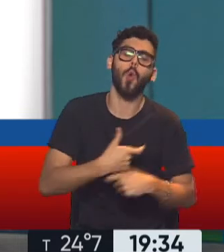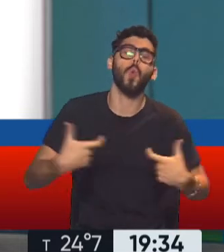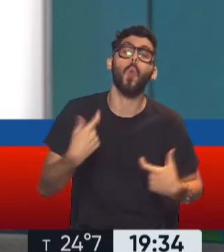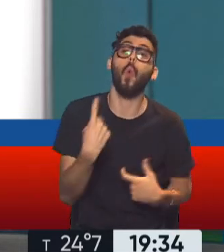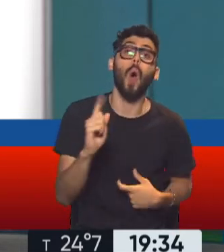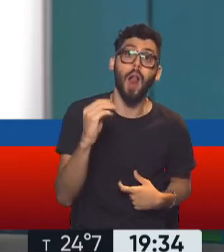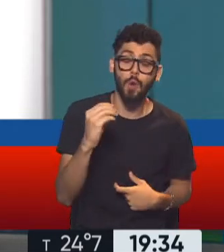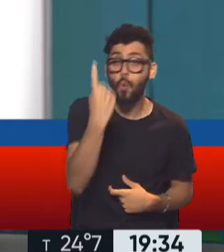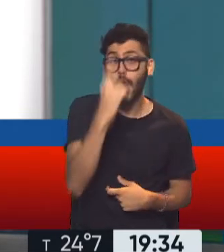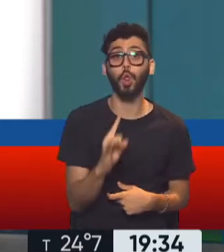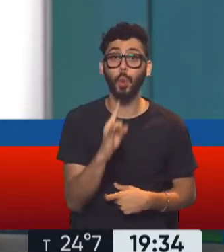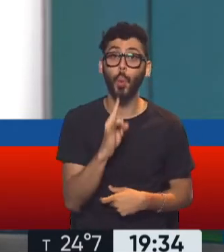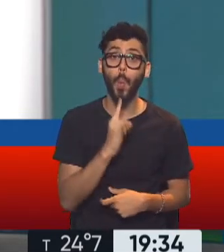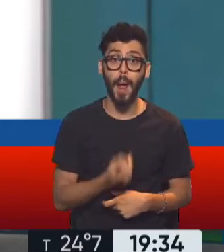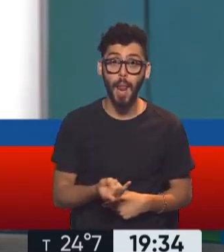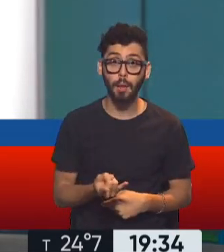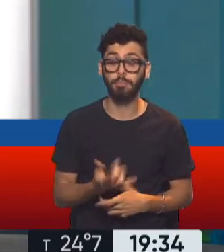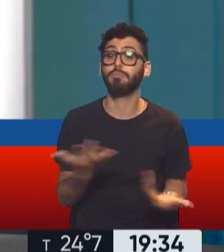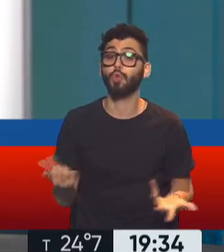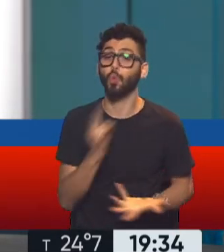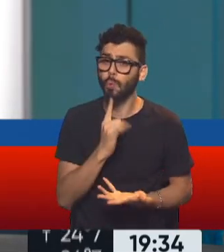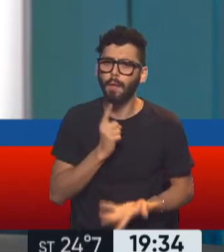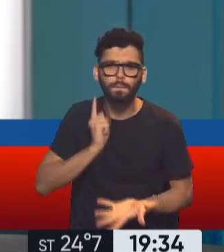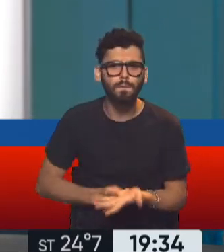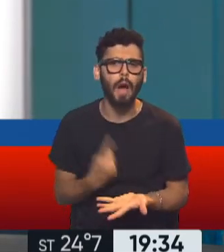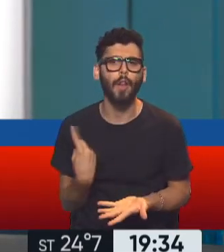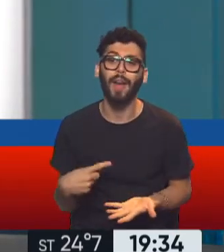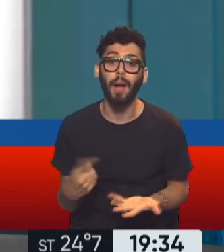es Tucumán. ¿Y qué hizo Tucumán?